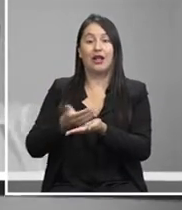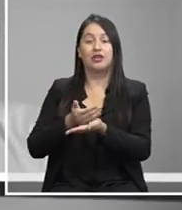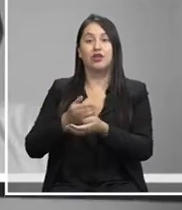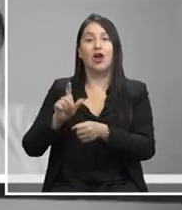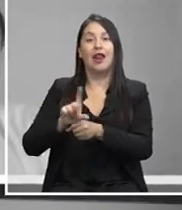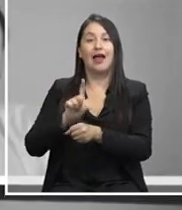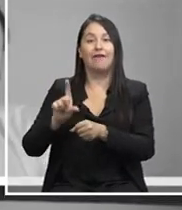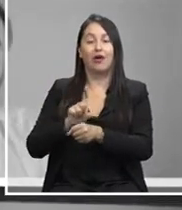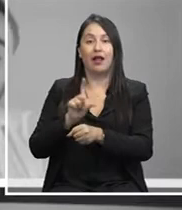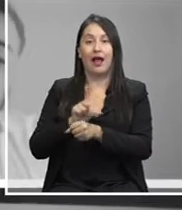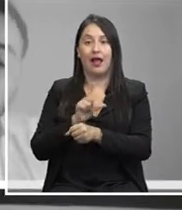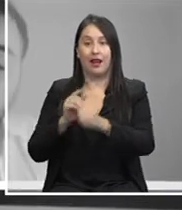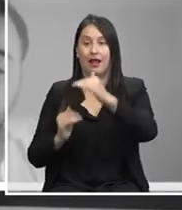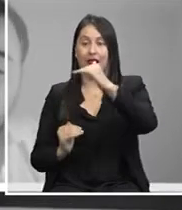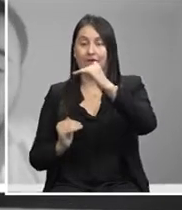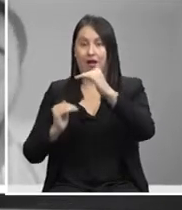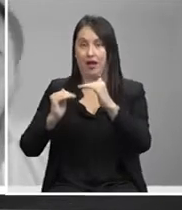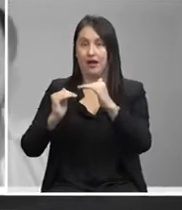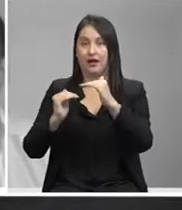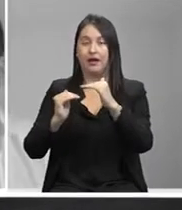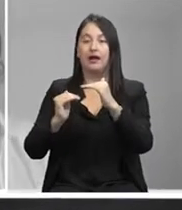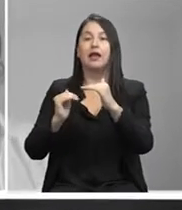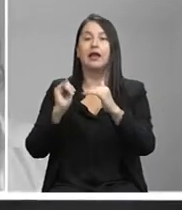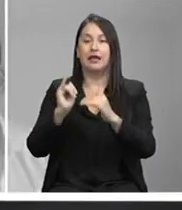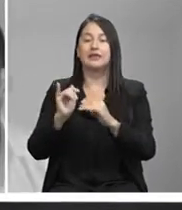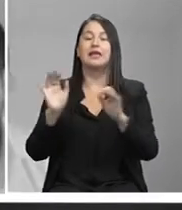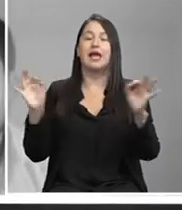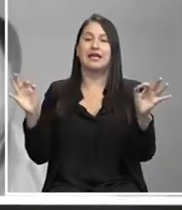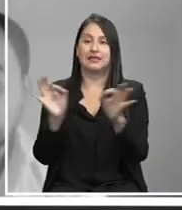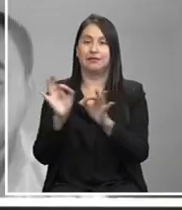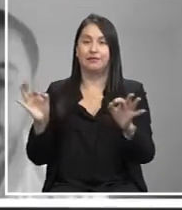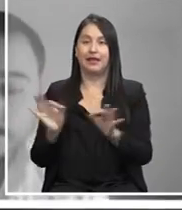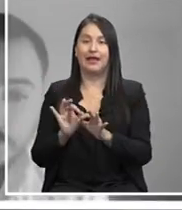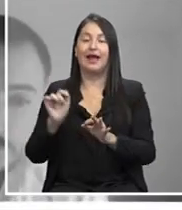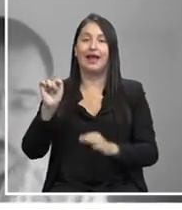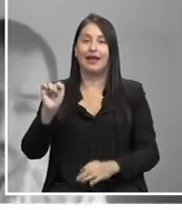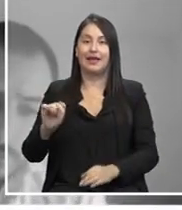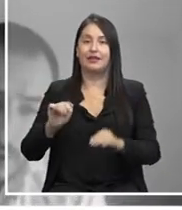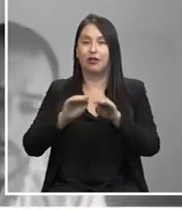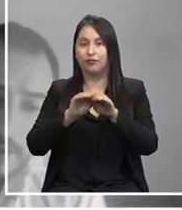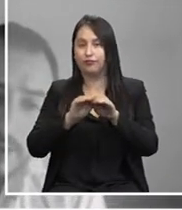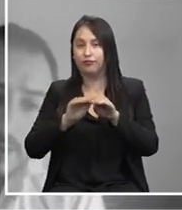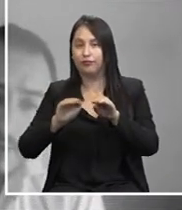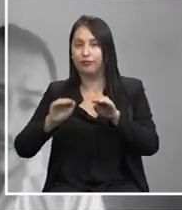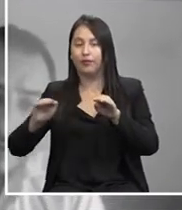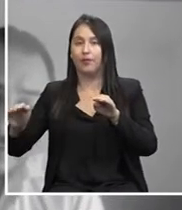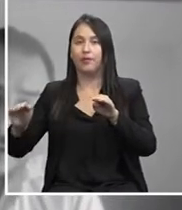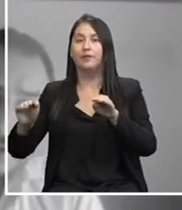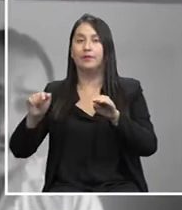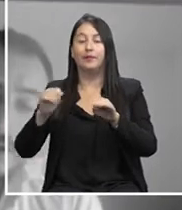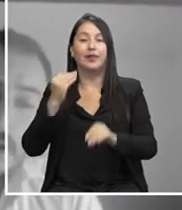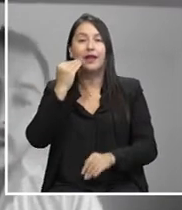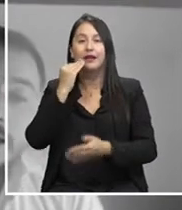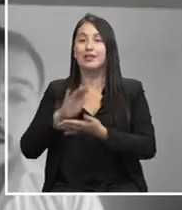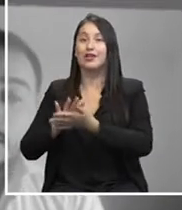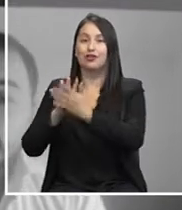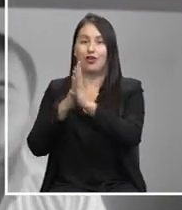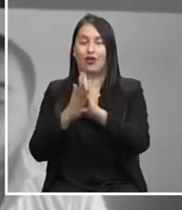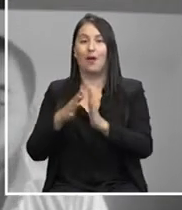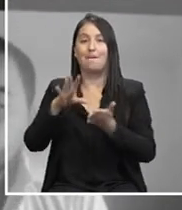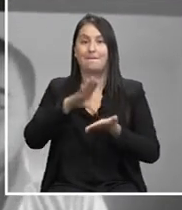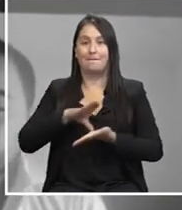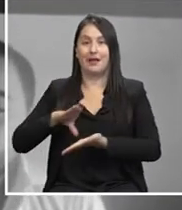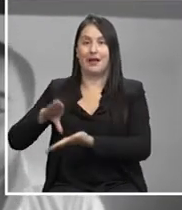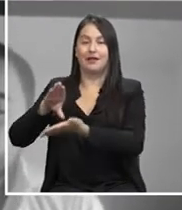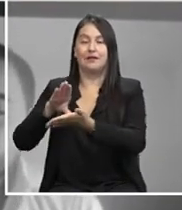de la desigualdad en los ingresos laborales, que explicaría esta tendencia homogénea en casi todos los países. Ahora,